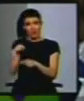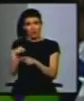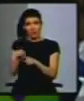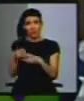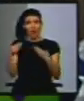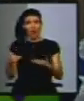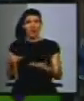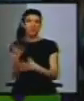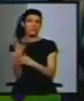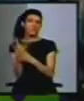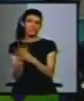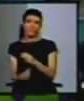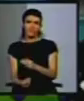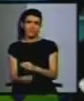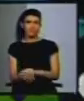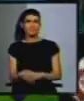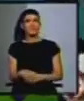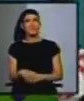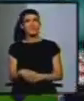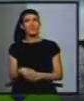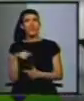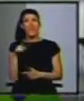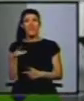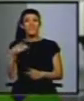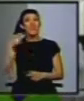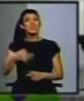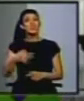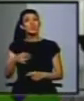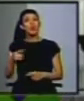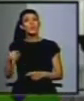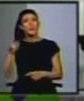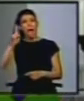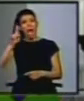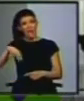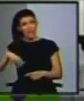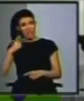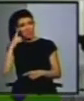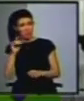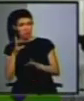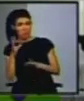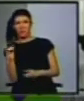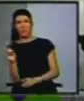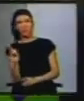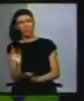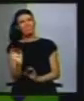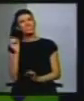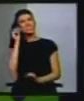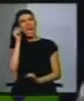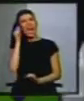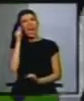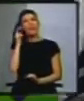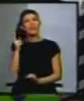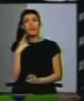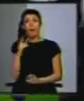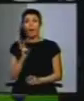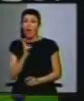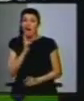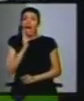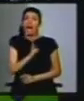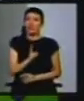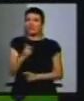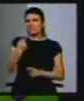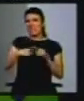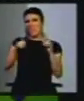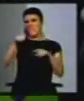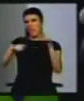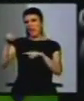se ha agotado. La decisión, a decir verdad, no sorprendió mucho a Renovación Nacional, pero las reacciones fueron bastante